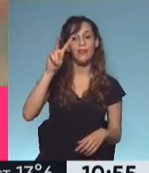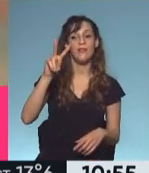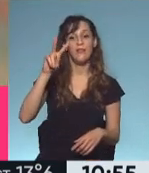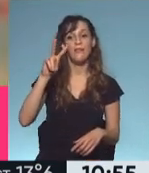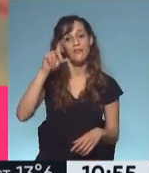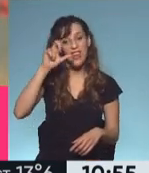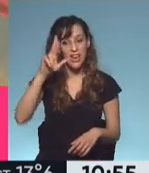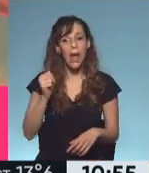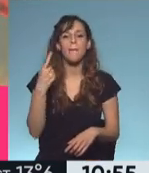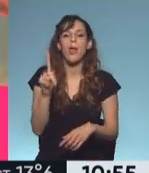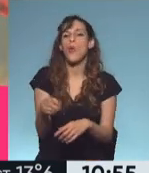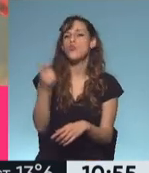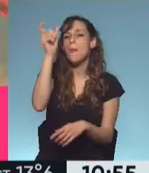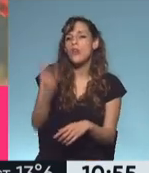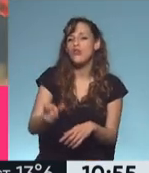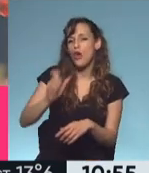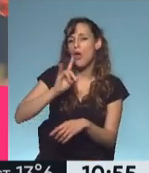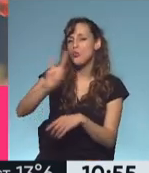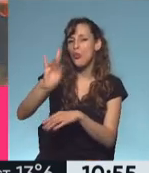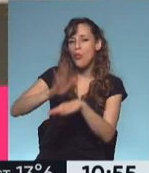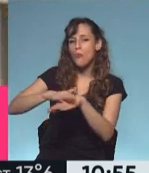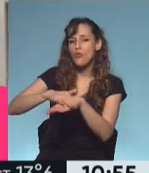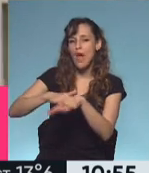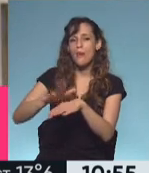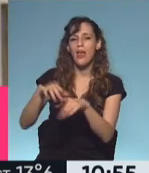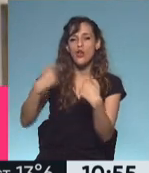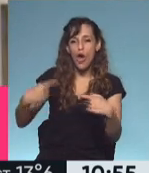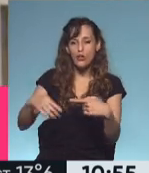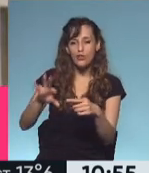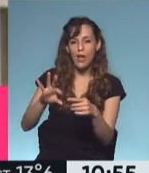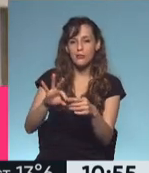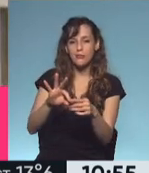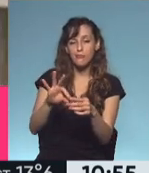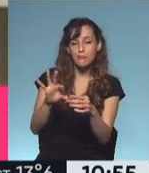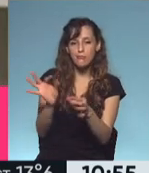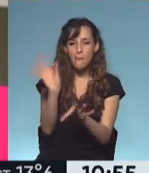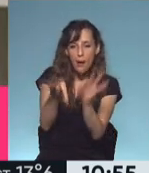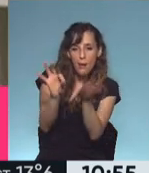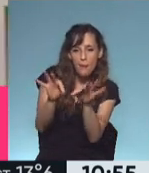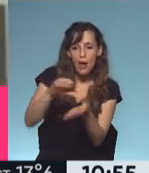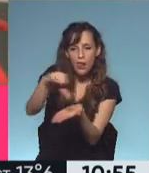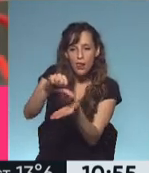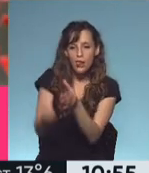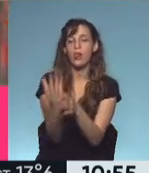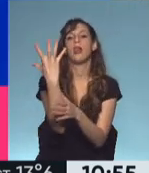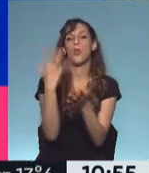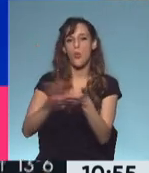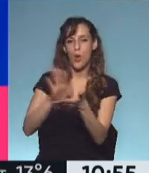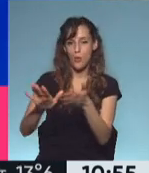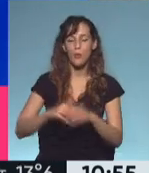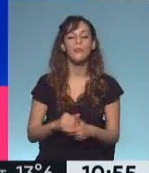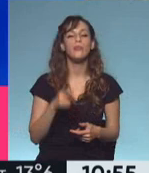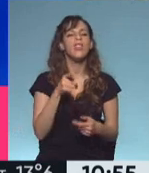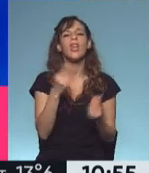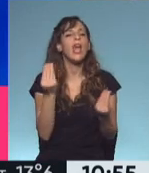exclusivamente a aloes y genera esos colores, por eso está así como fosforescente casi. Y Ale, ¿qué es una suculenta? Como para que la gente que está en su casa